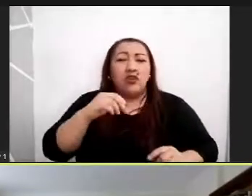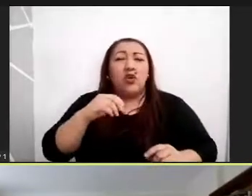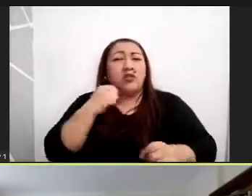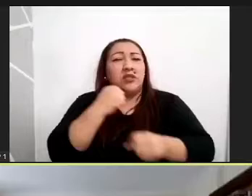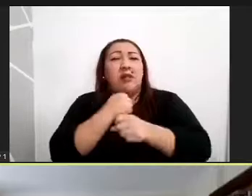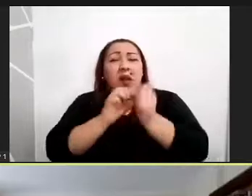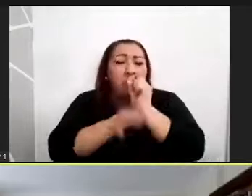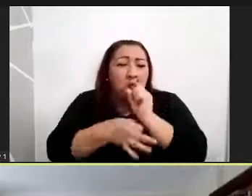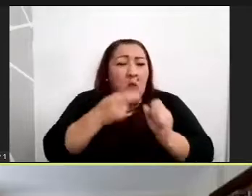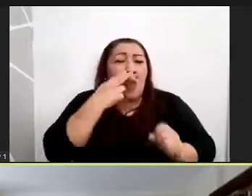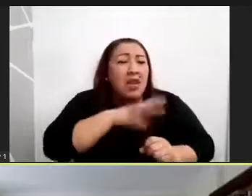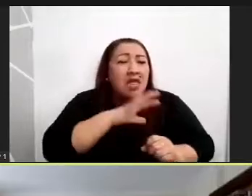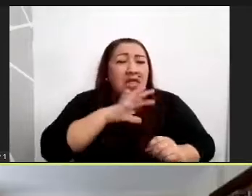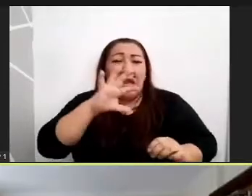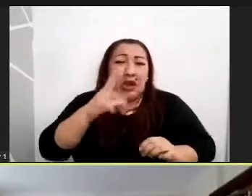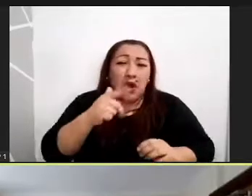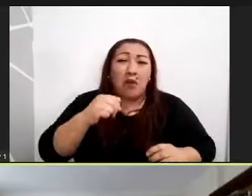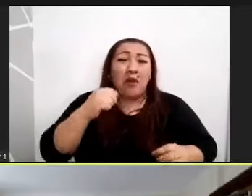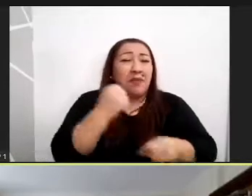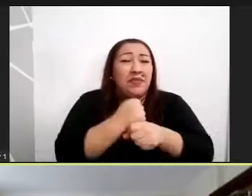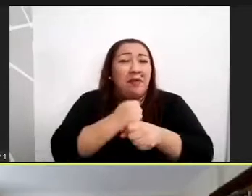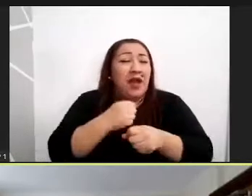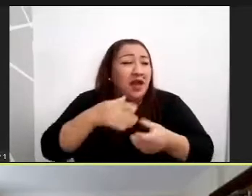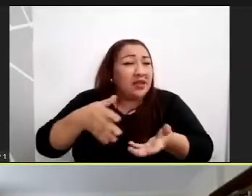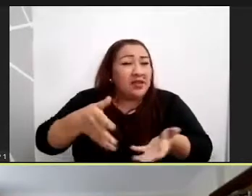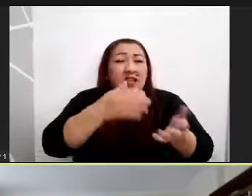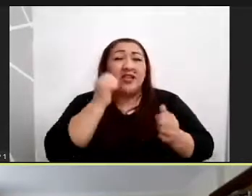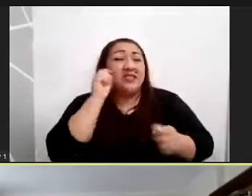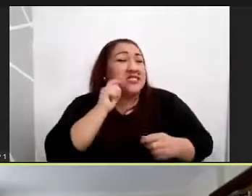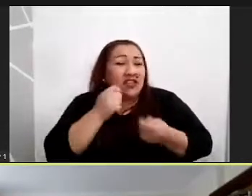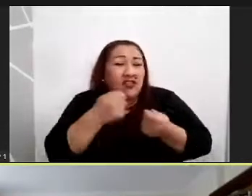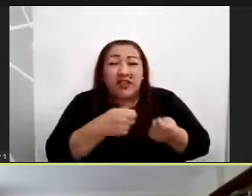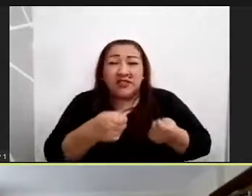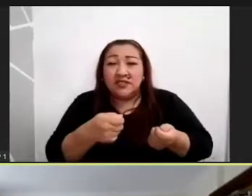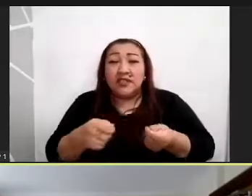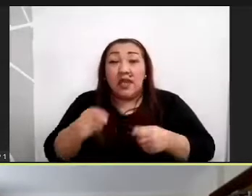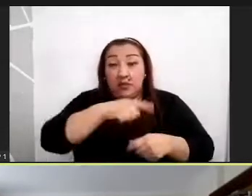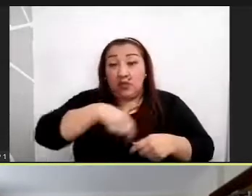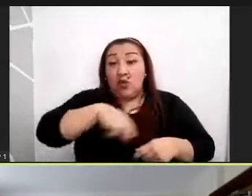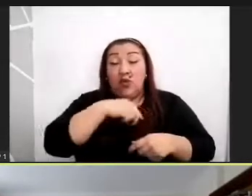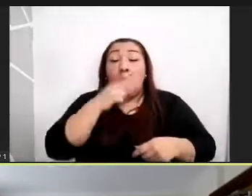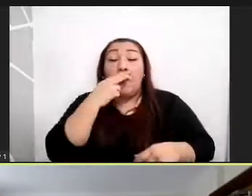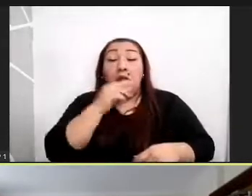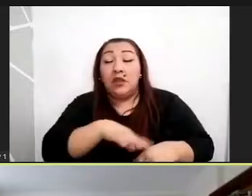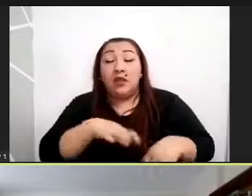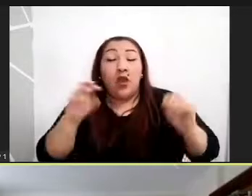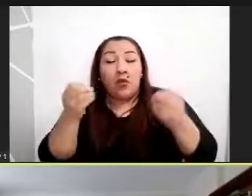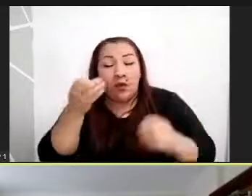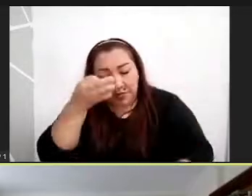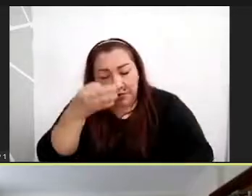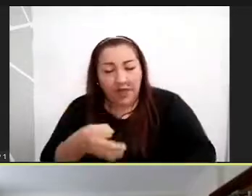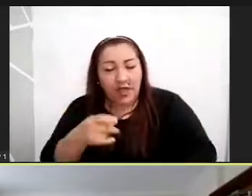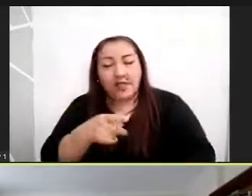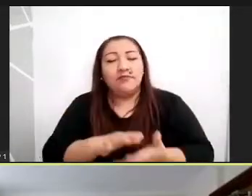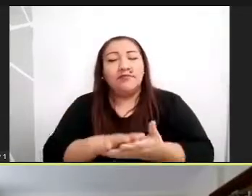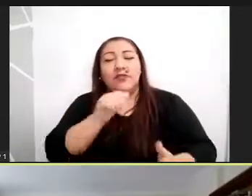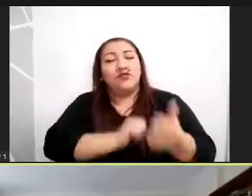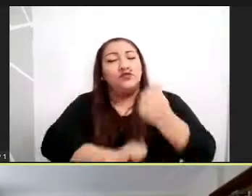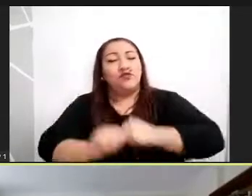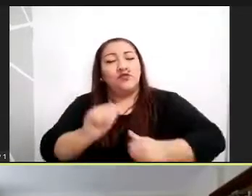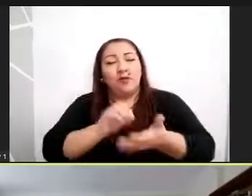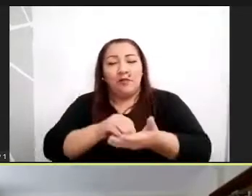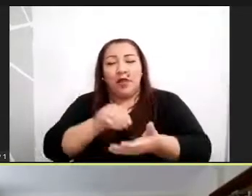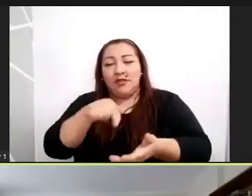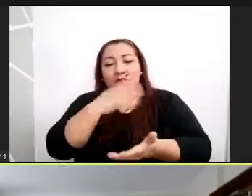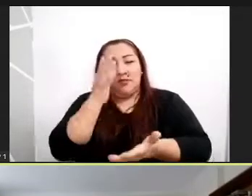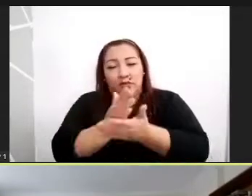de las víctimas de trata en el Perú son menores de edad. Los niños y adolescentes, sin duda, son quienes han sufrido más en esta